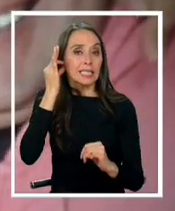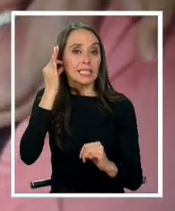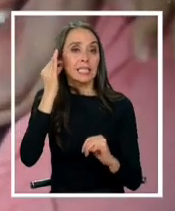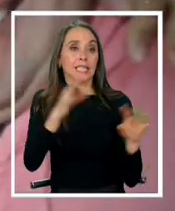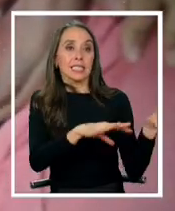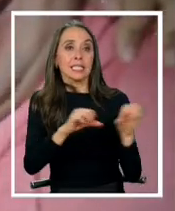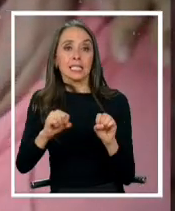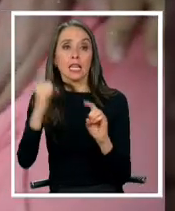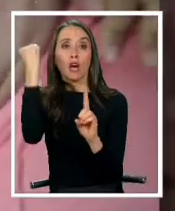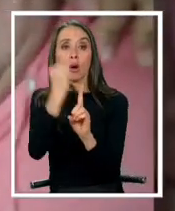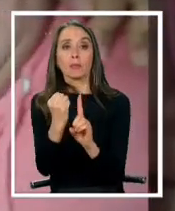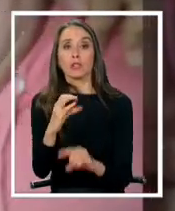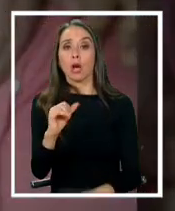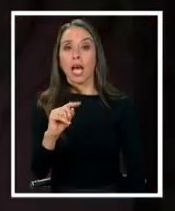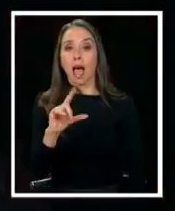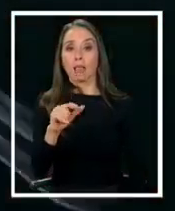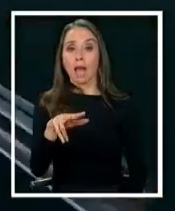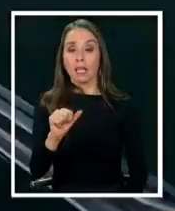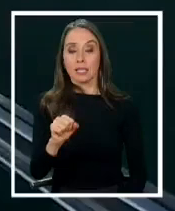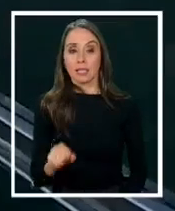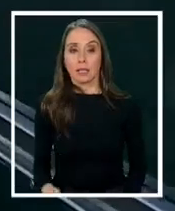Catalina.